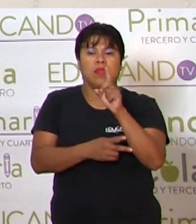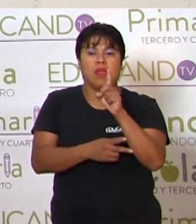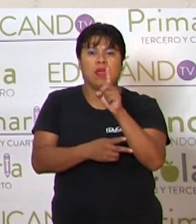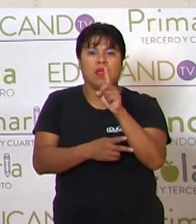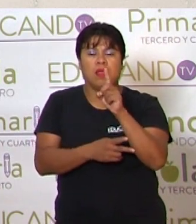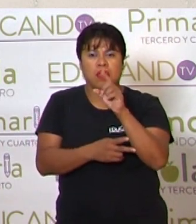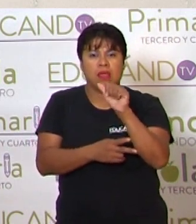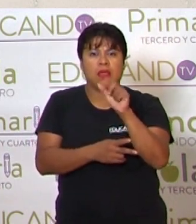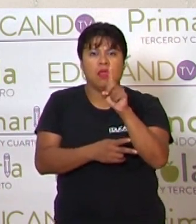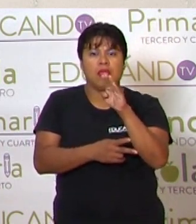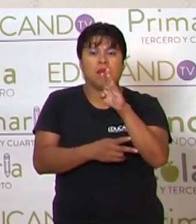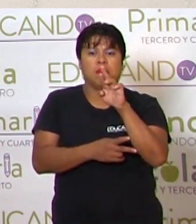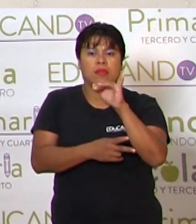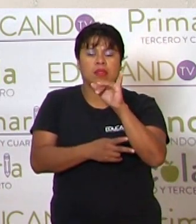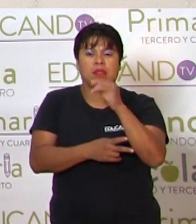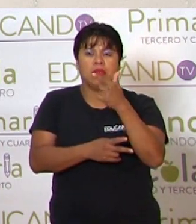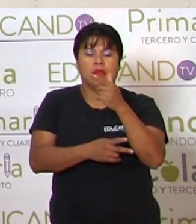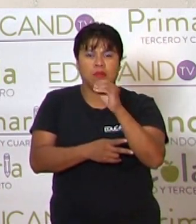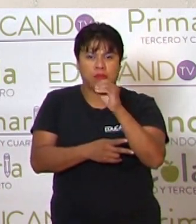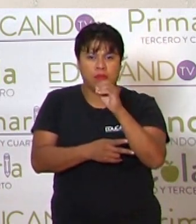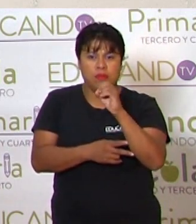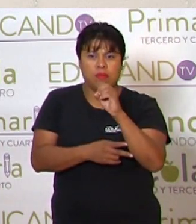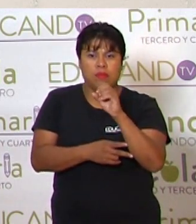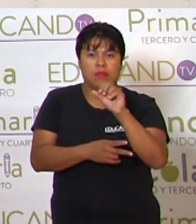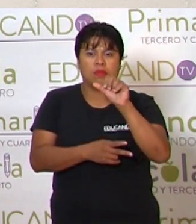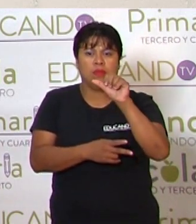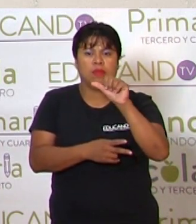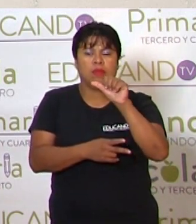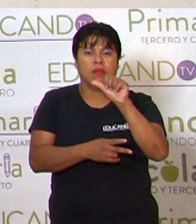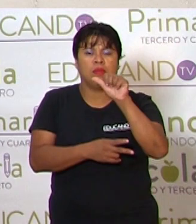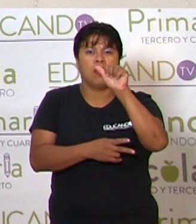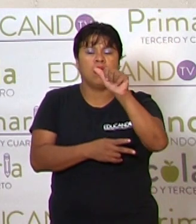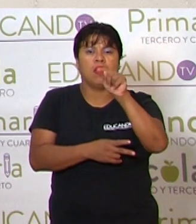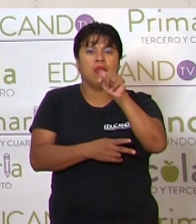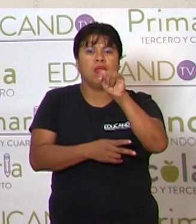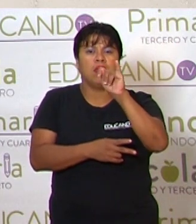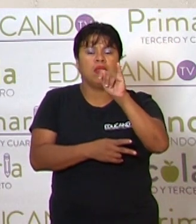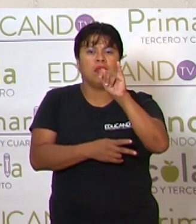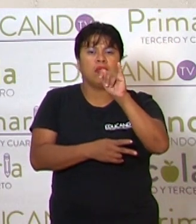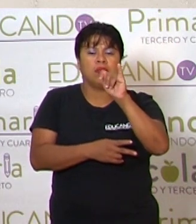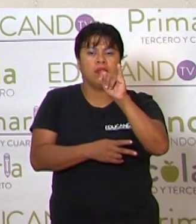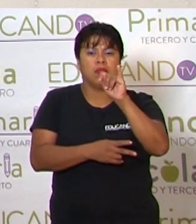atributo. ¿Bien? Unir el sujeto con un atributo.